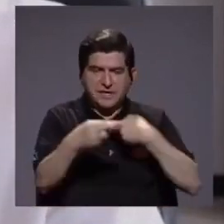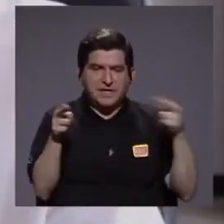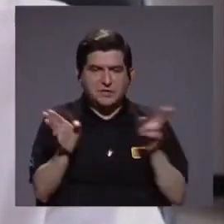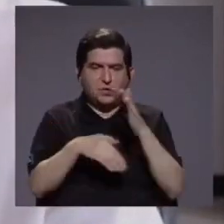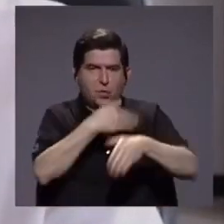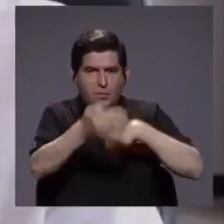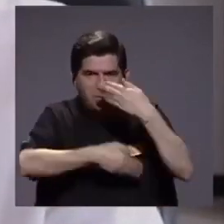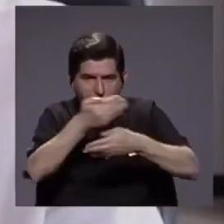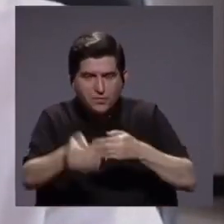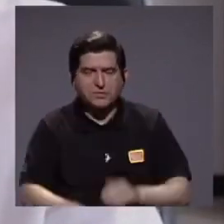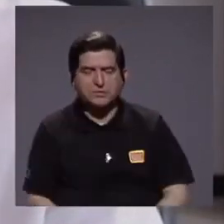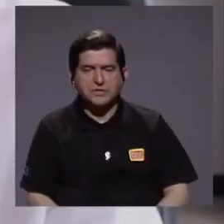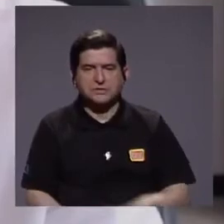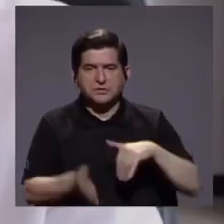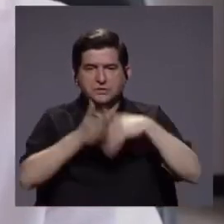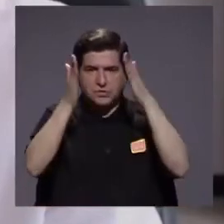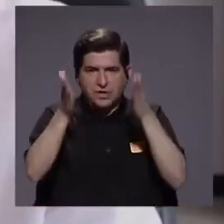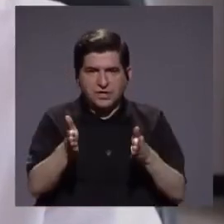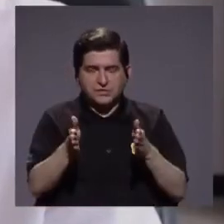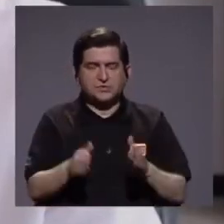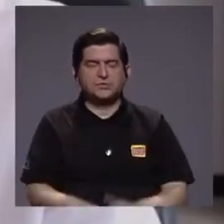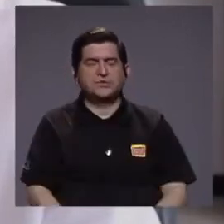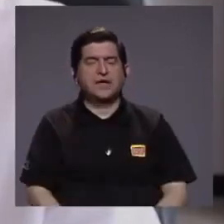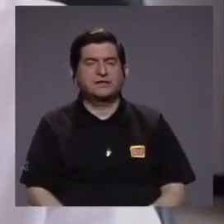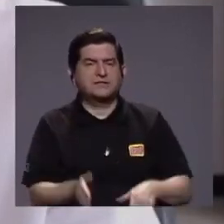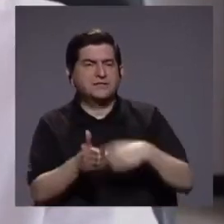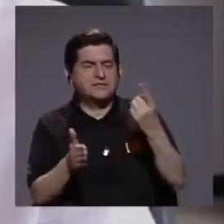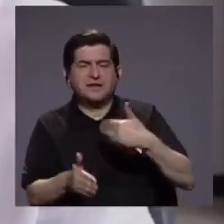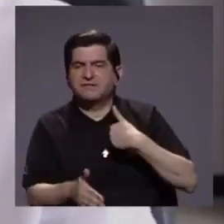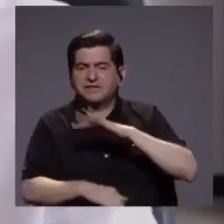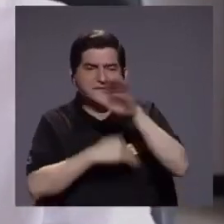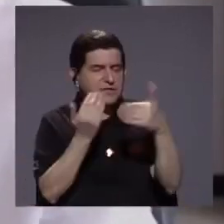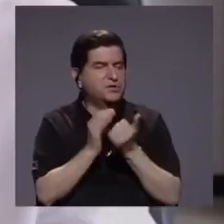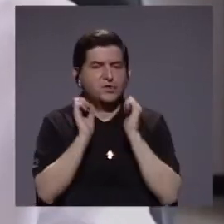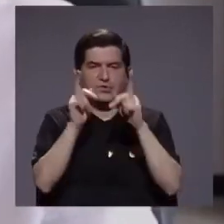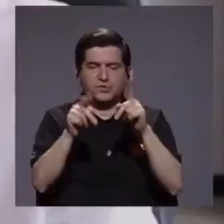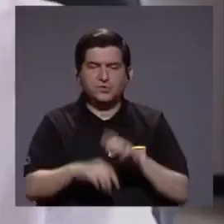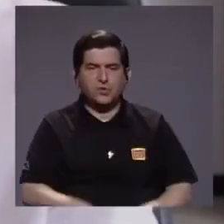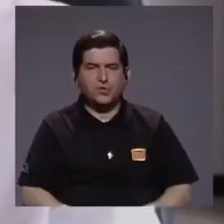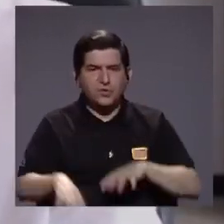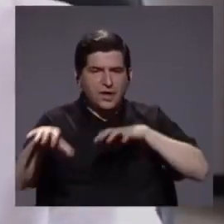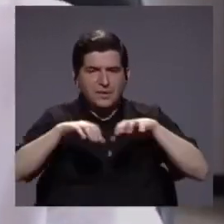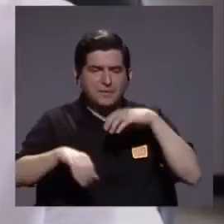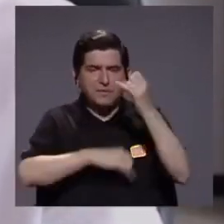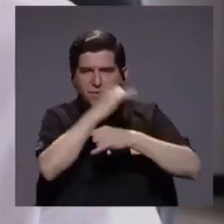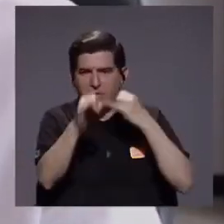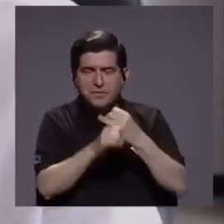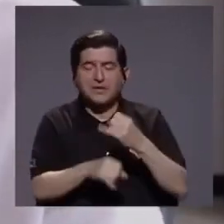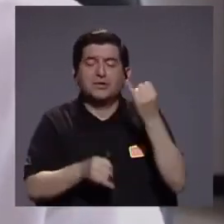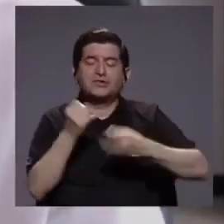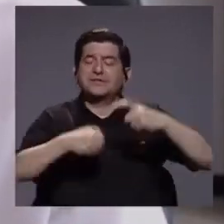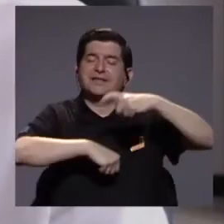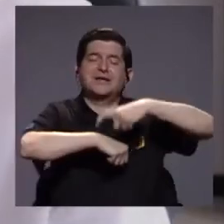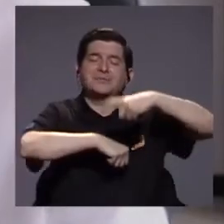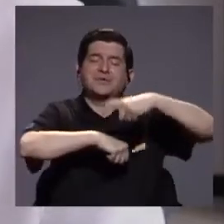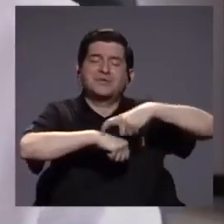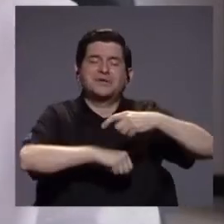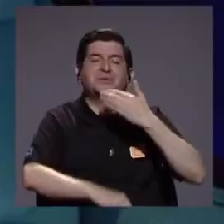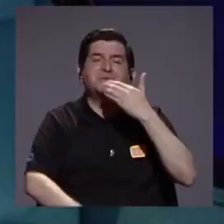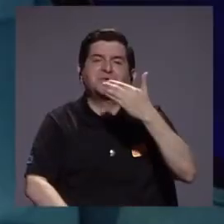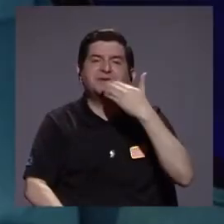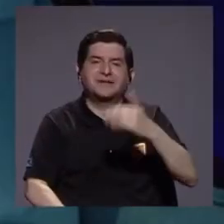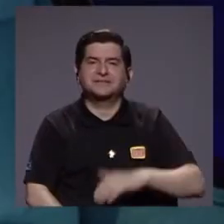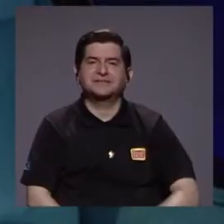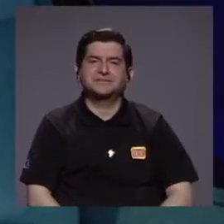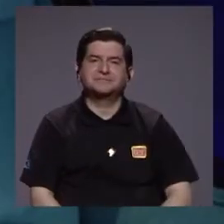regionalización. Al movimiento estudiantil, al sector estudiantil, que muchas veces no tiene todas las oportunidades de movilidad internacional, finalizó, también se le apoyará, por supuesto. Muchas